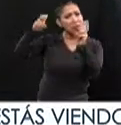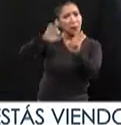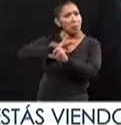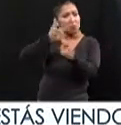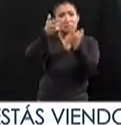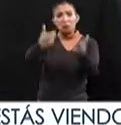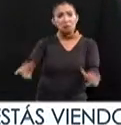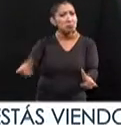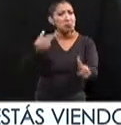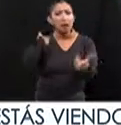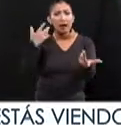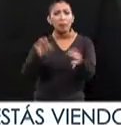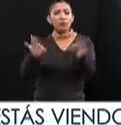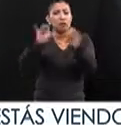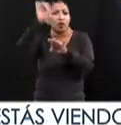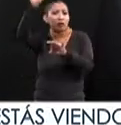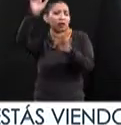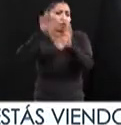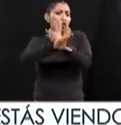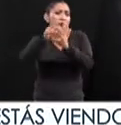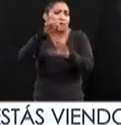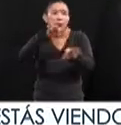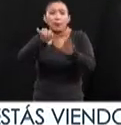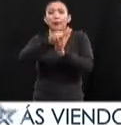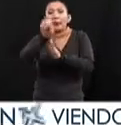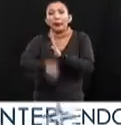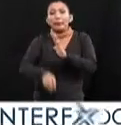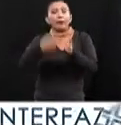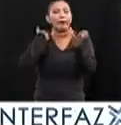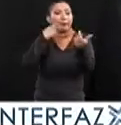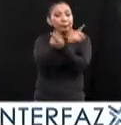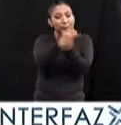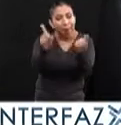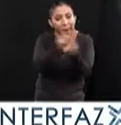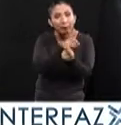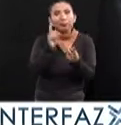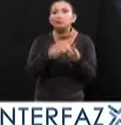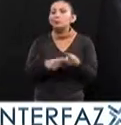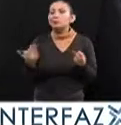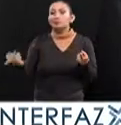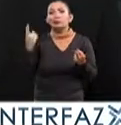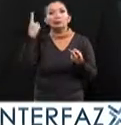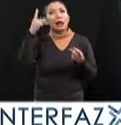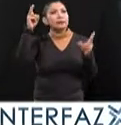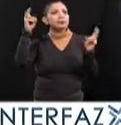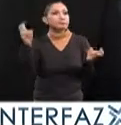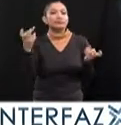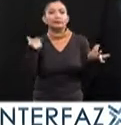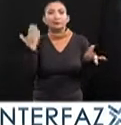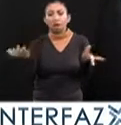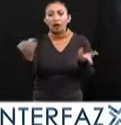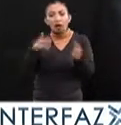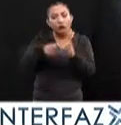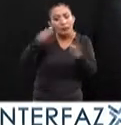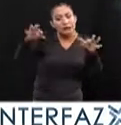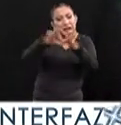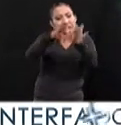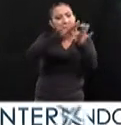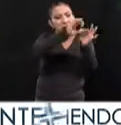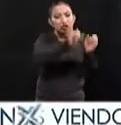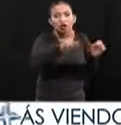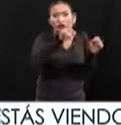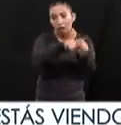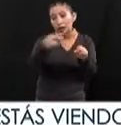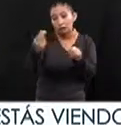que puede ser relevante para otros temas en la escuela, por ejemplo, para el tema de convivencia, para el tema de restablecer el tejido social